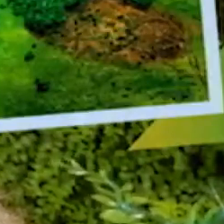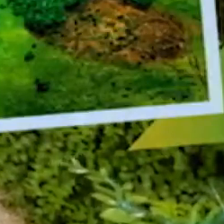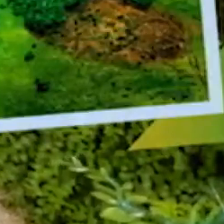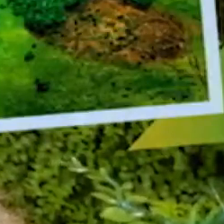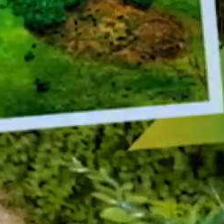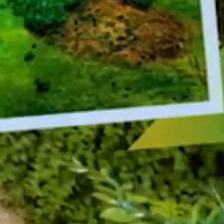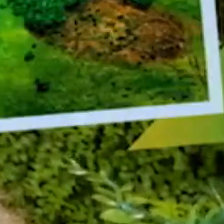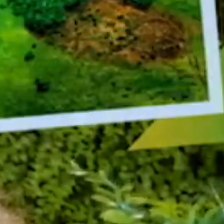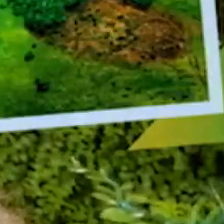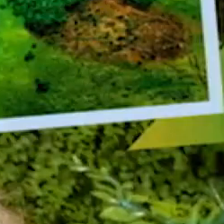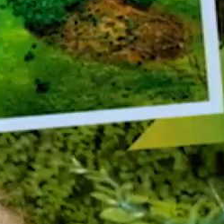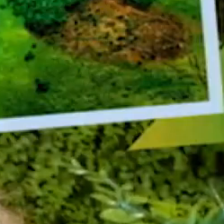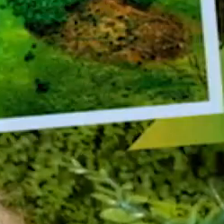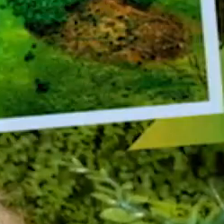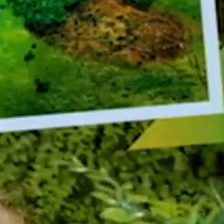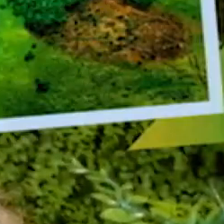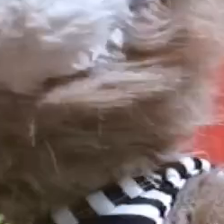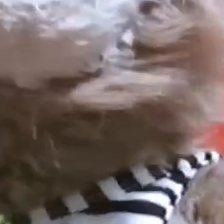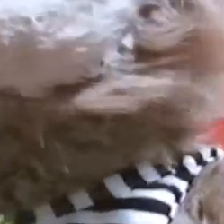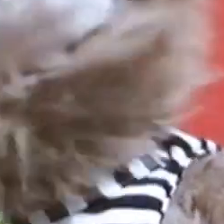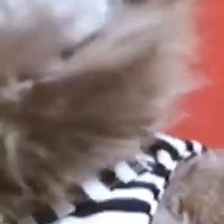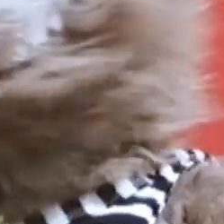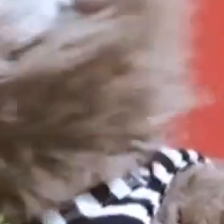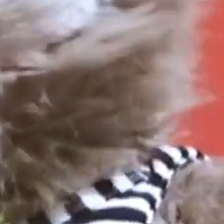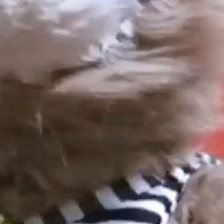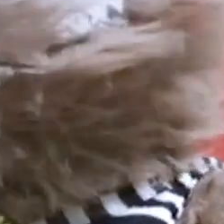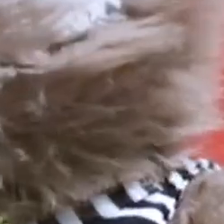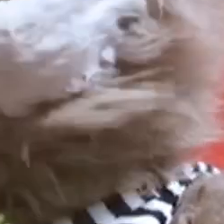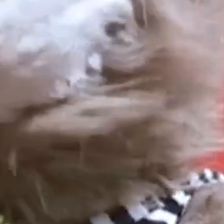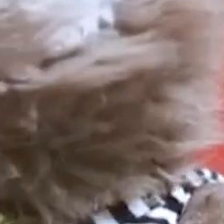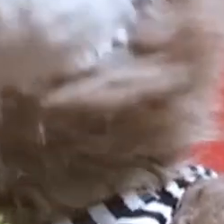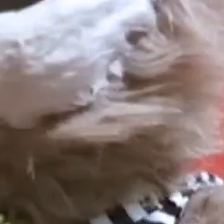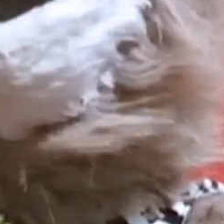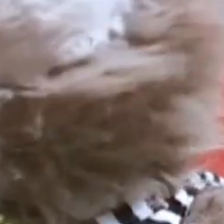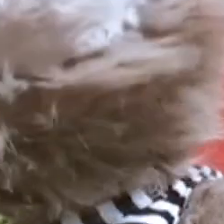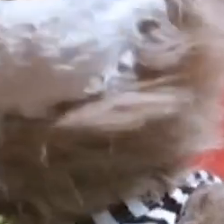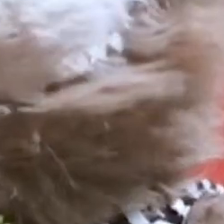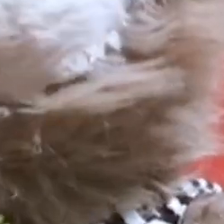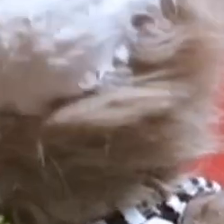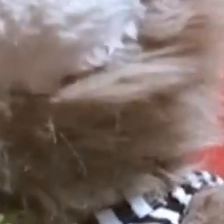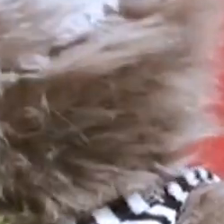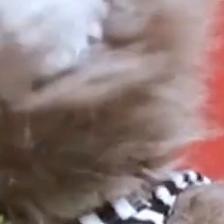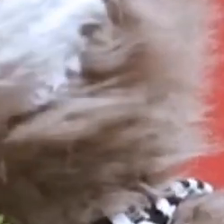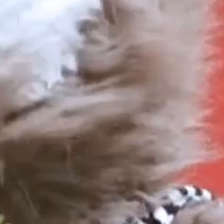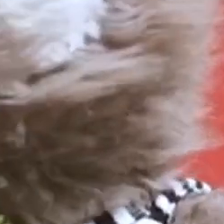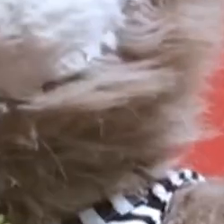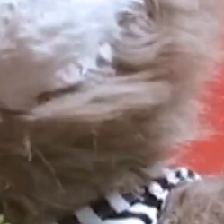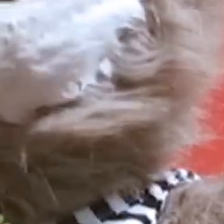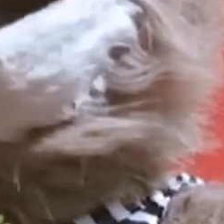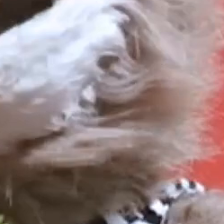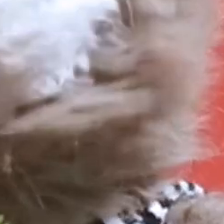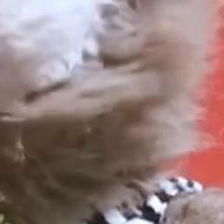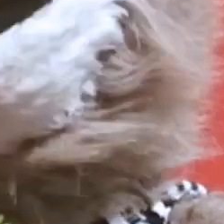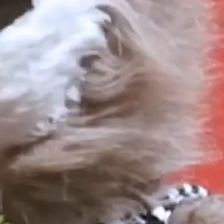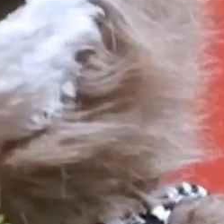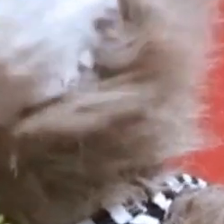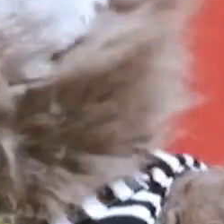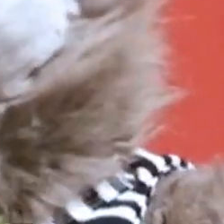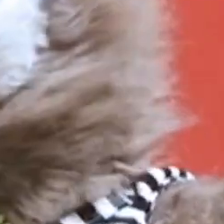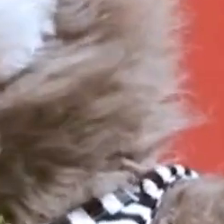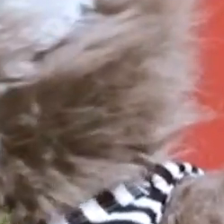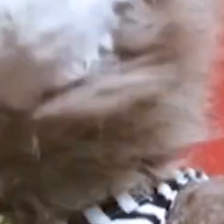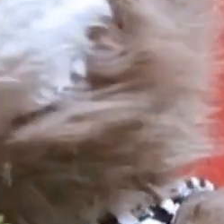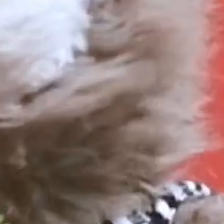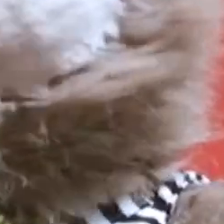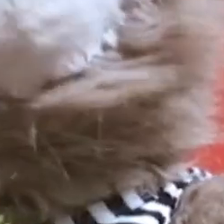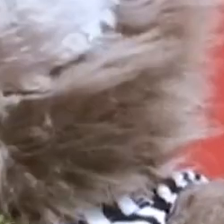absorber el dióxido de carbono que exhalamos. Se estima que un solo árbol maduro y frondoso produce